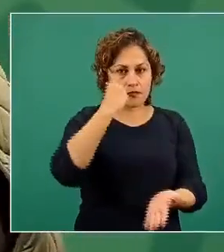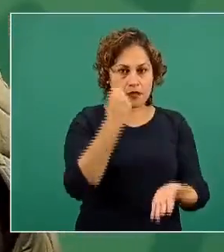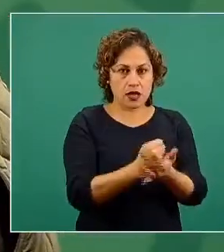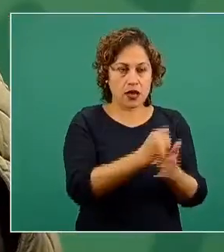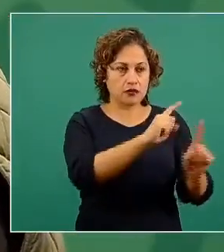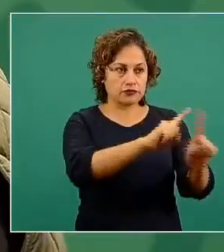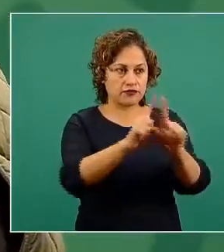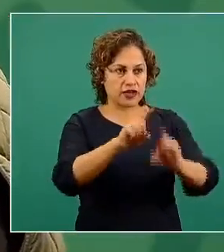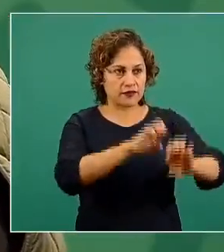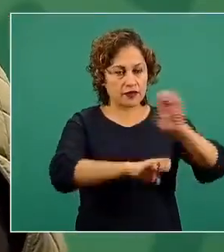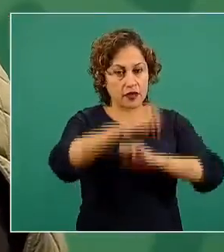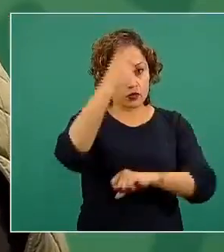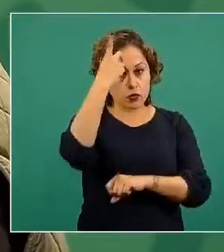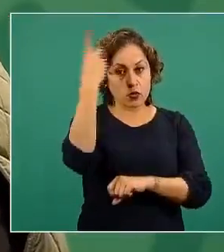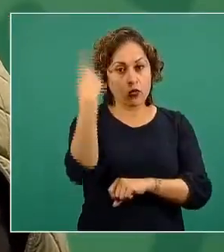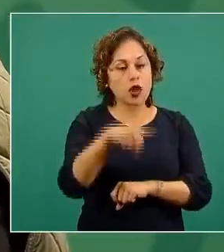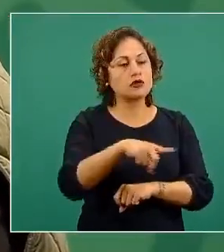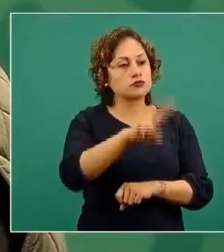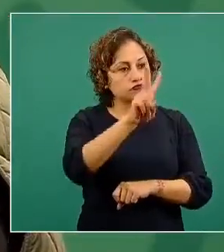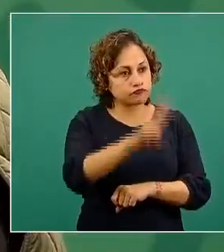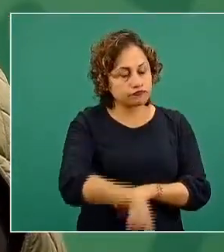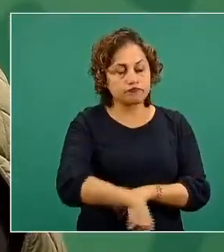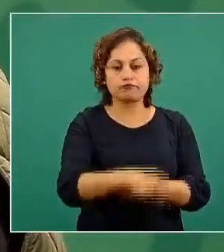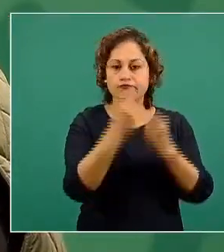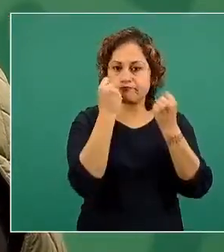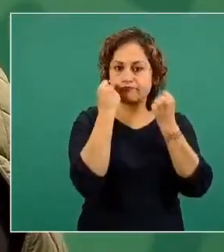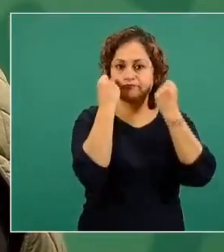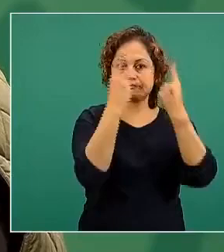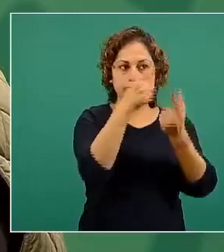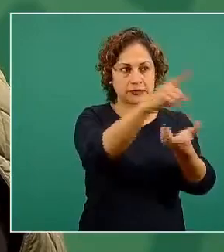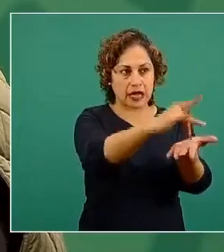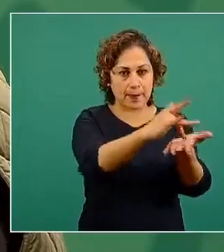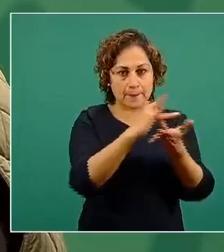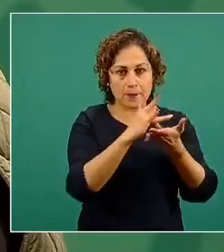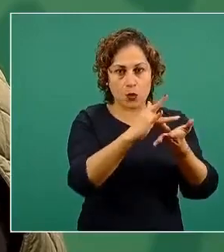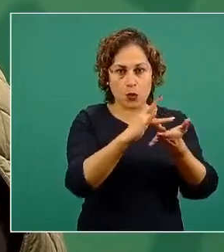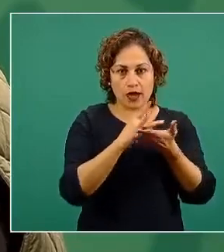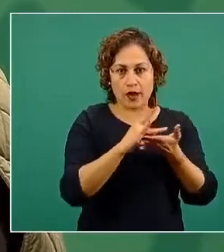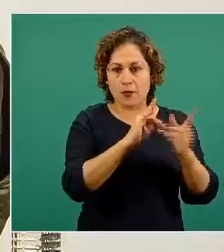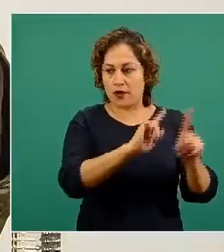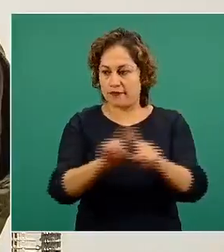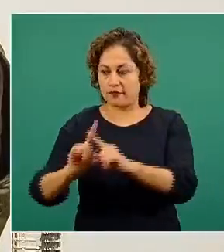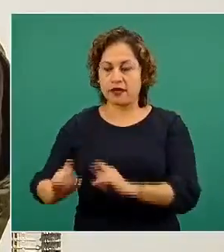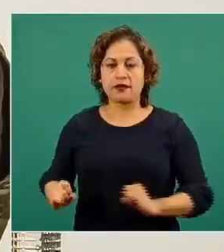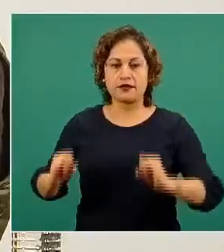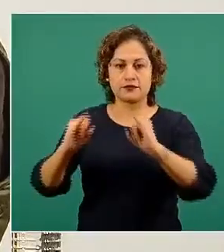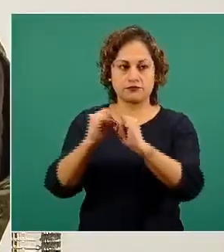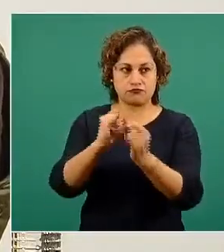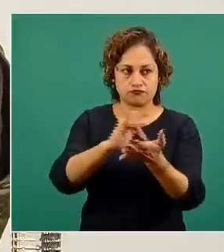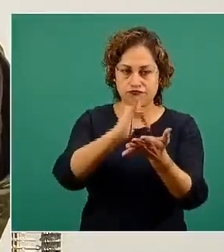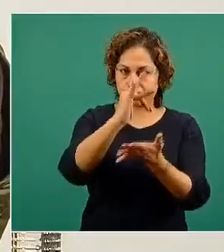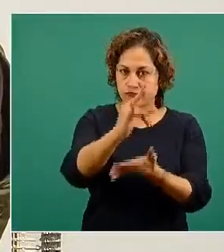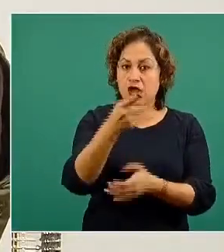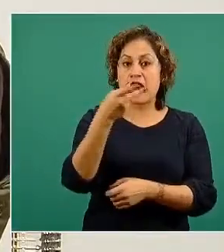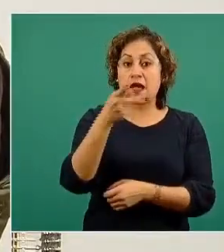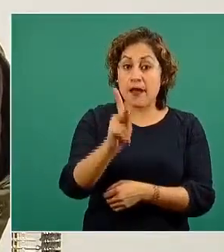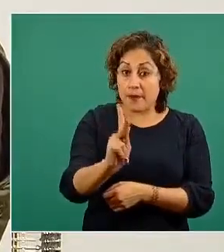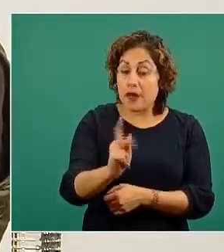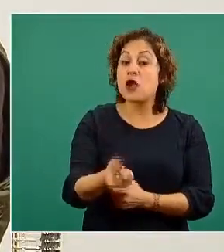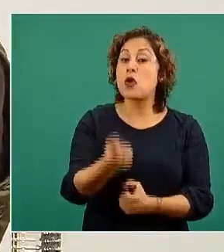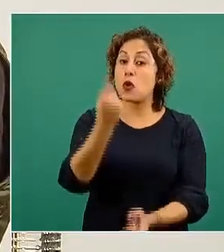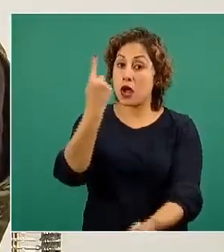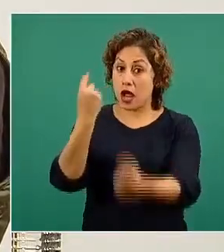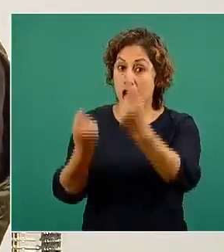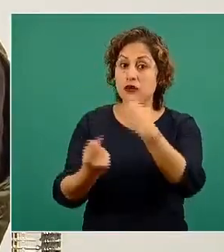estado ayudando, teniendo una actitud solidaria con las instituciones, pero también quienes han hecho